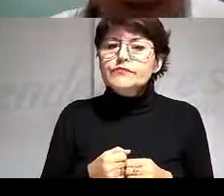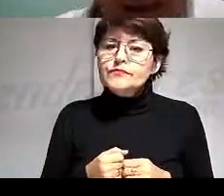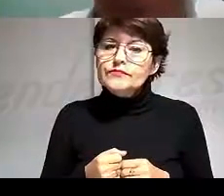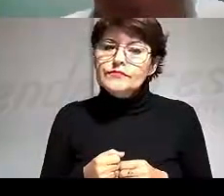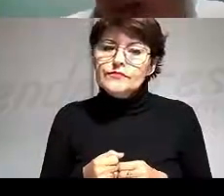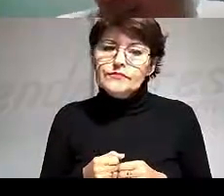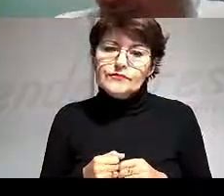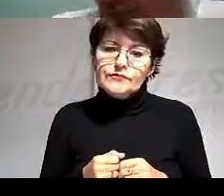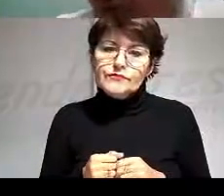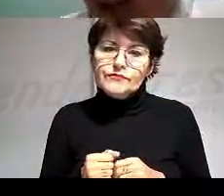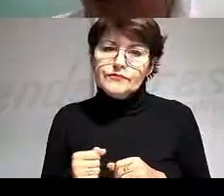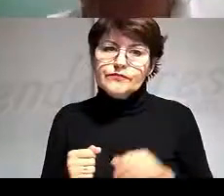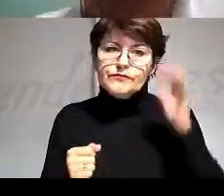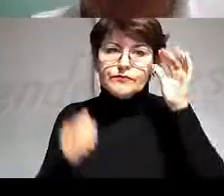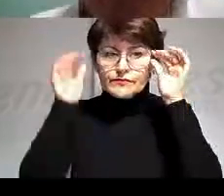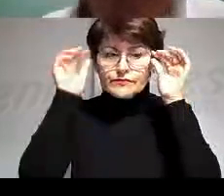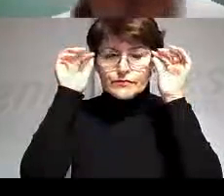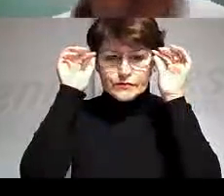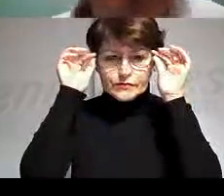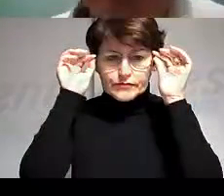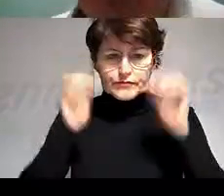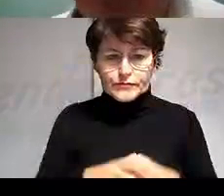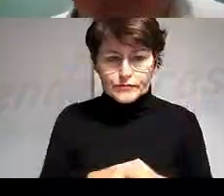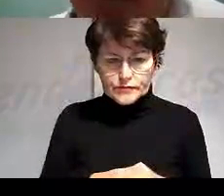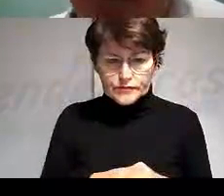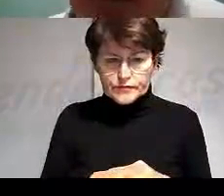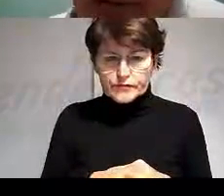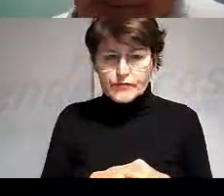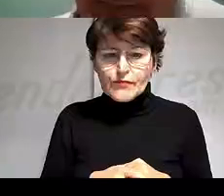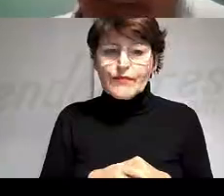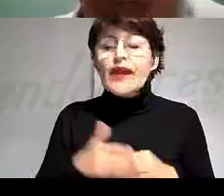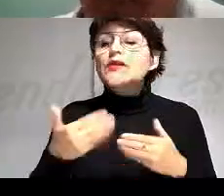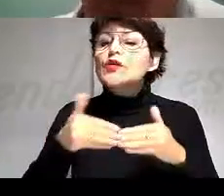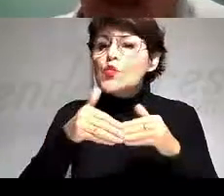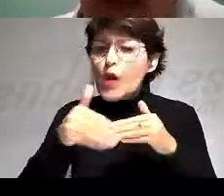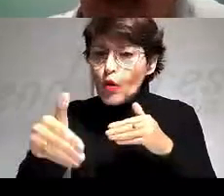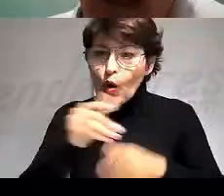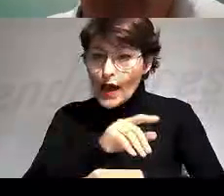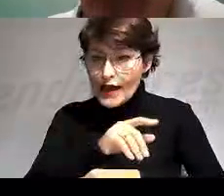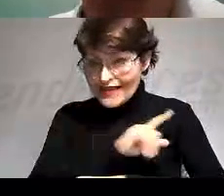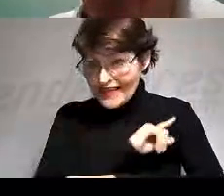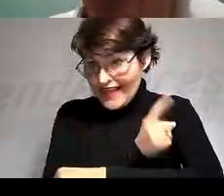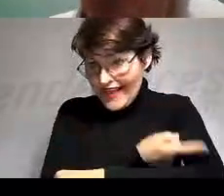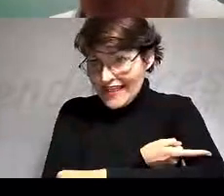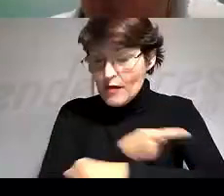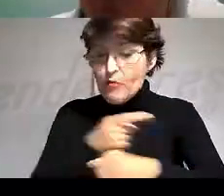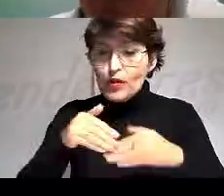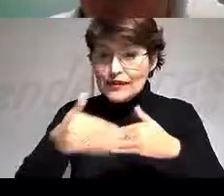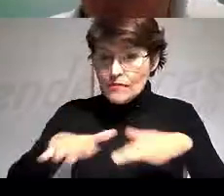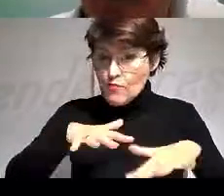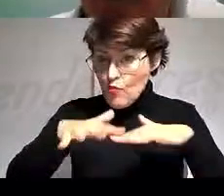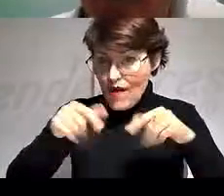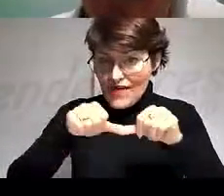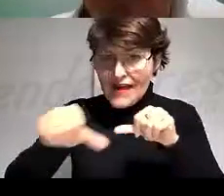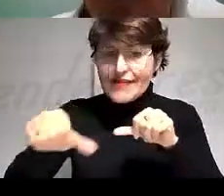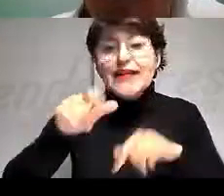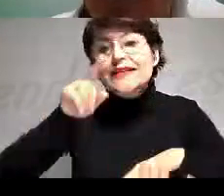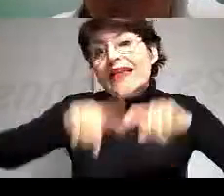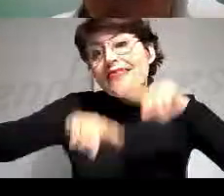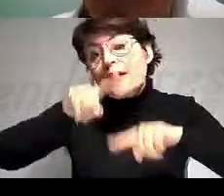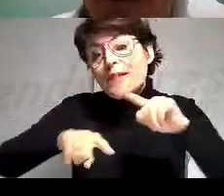muscular, para que el músculo pueda tirar de ellos rápidamente. Durante el ejercicio va a depender un poco de la duración del